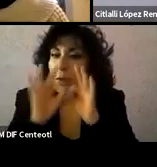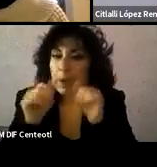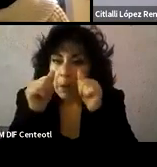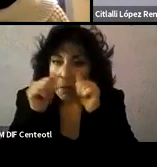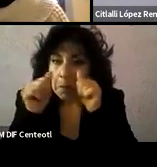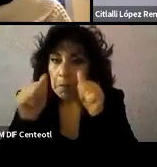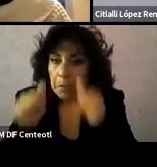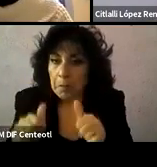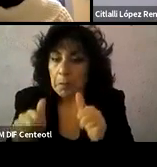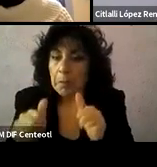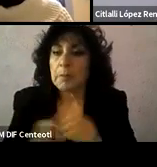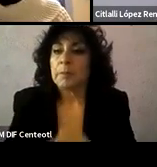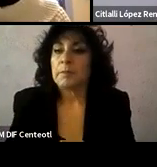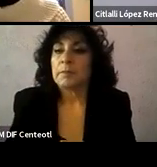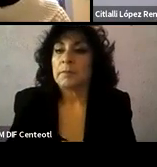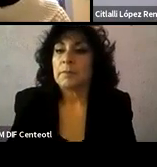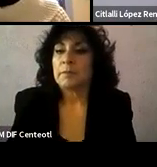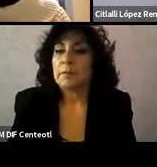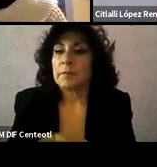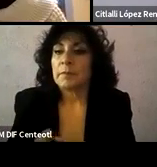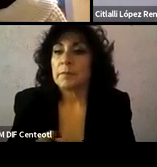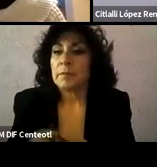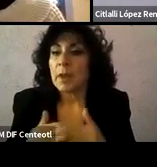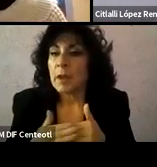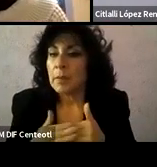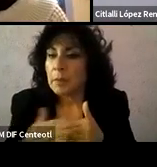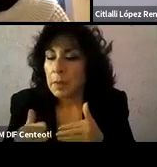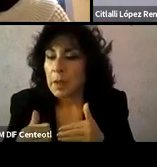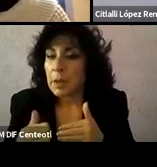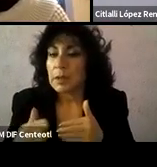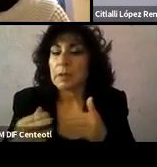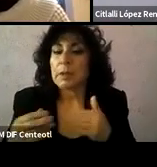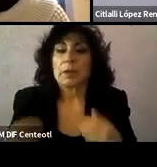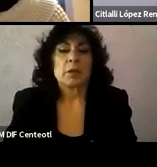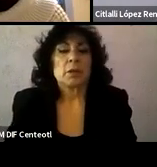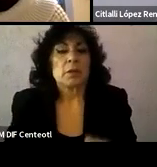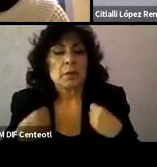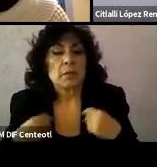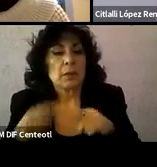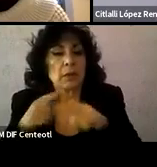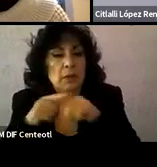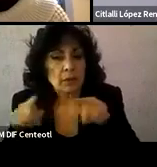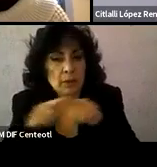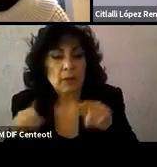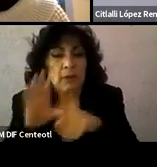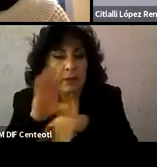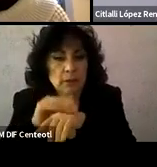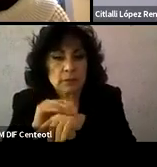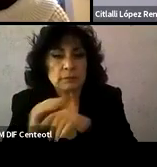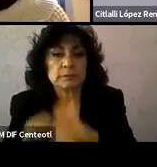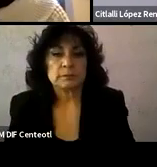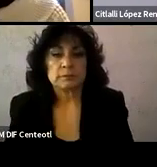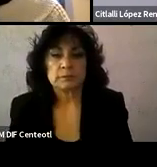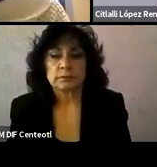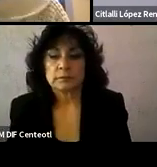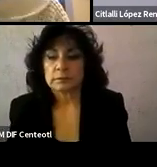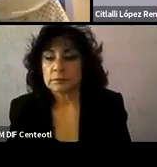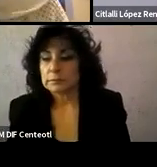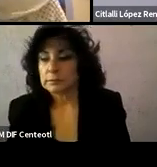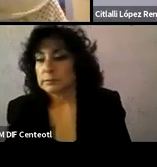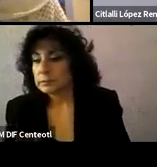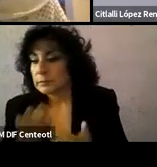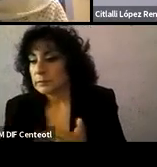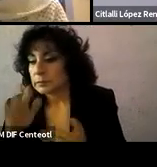un algo que nos permita realmente vivir de una manera distinta, ¿no? Por ahí va, sí. Muchas gracias,